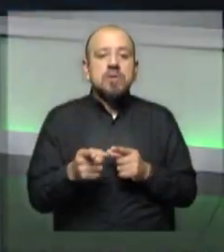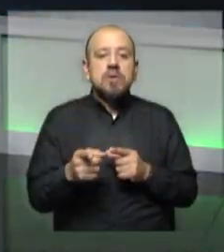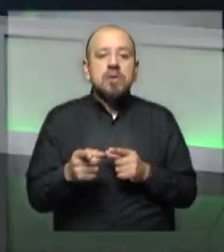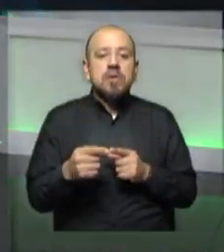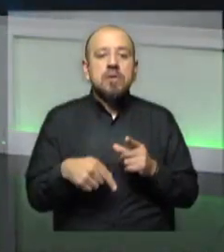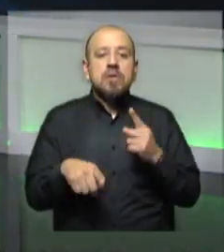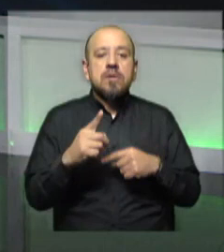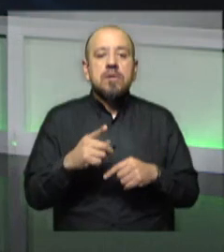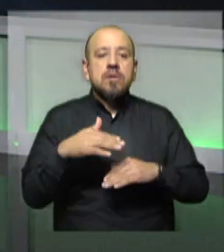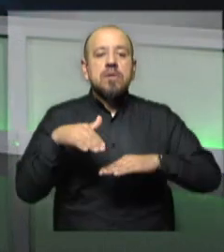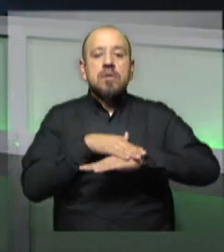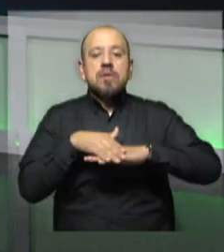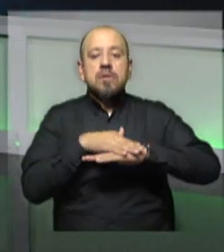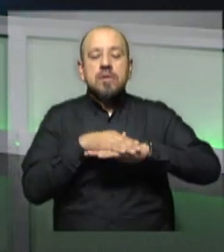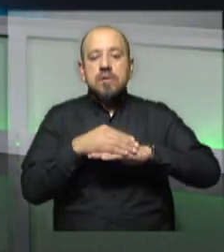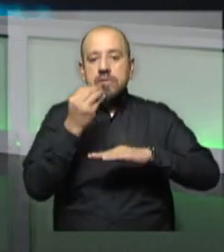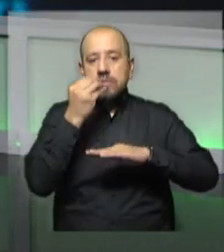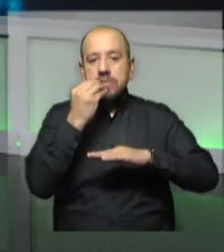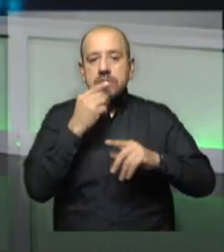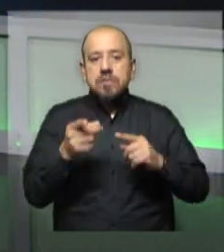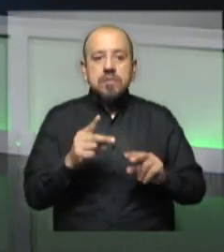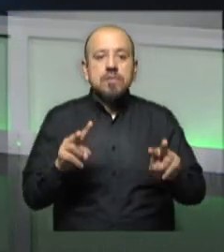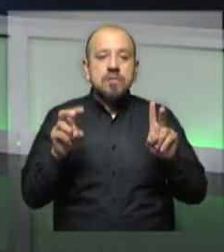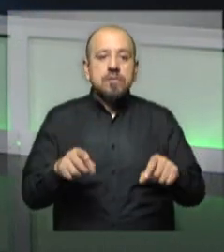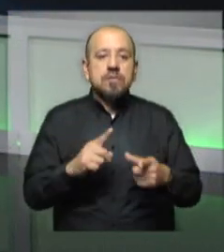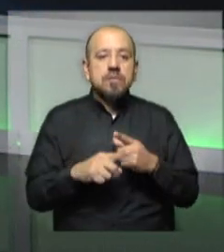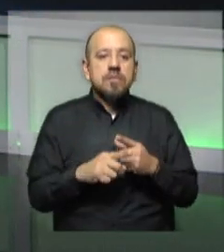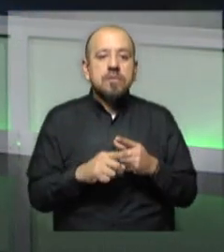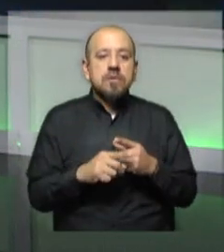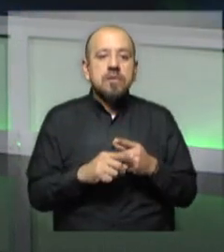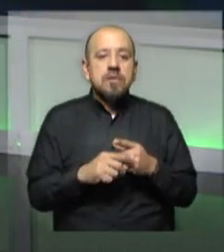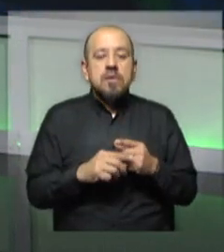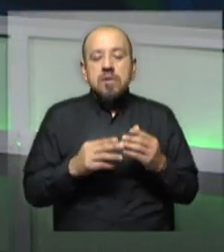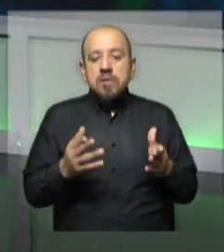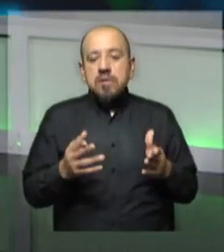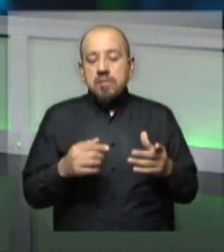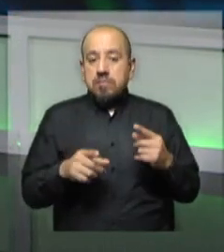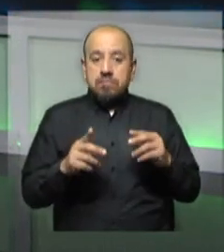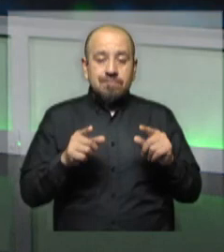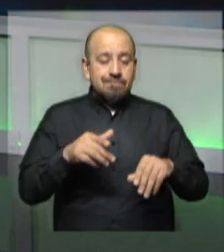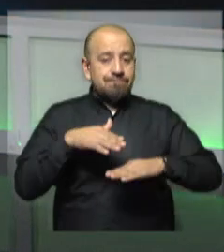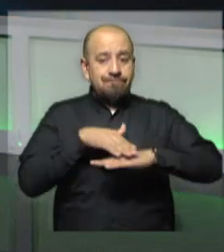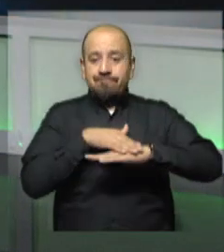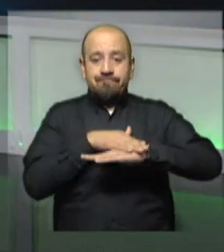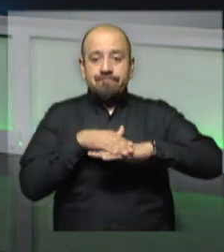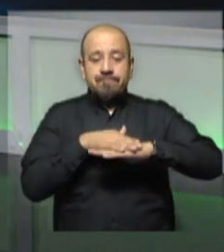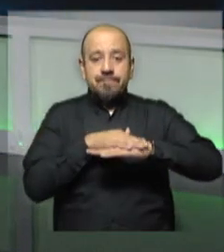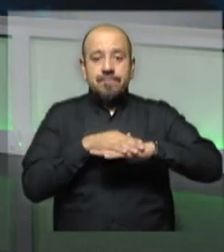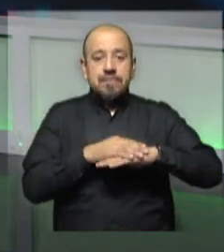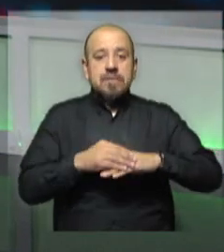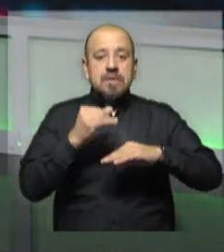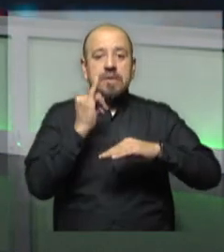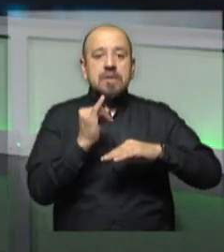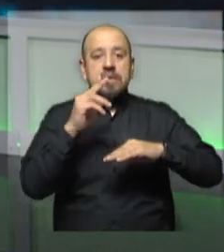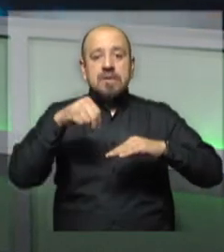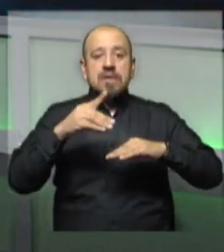de lo que sería la canasta básica alimentaria necesaria por temas de subsistencia nada más ni nada menos sí O sea que este es el umbral de la indigencia